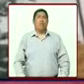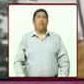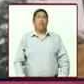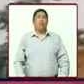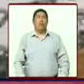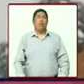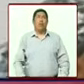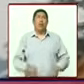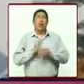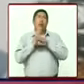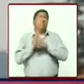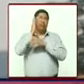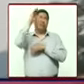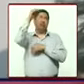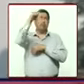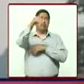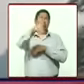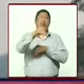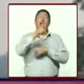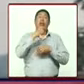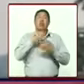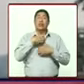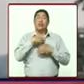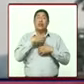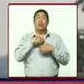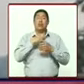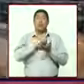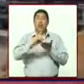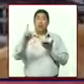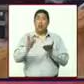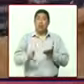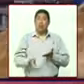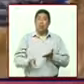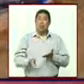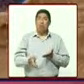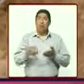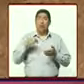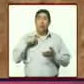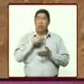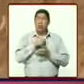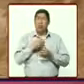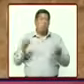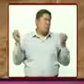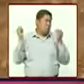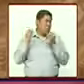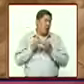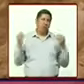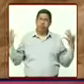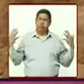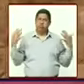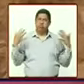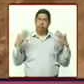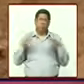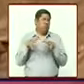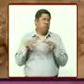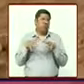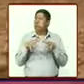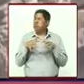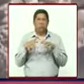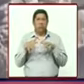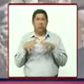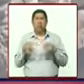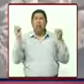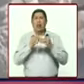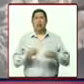Está gasificando a los hermanos que están reclamando su pleno derecho. Nos estamos masificando, por supuesto, a nuestro punto de